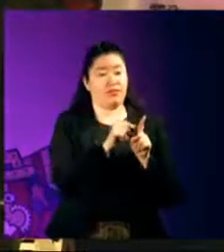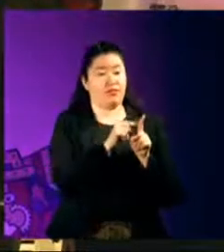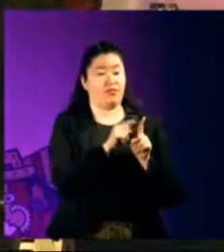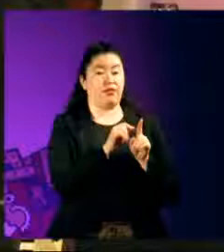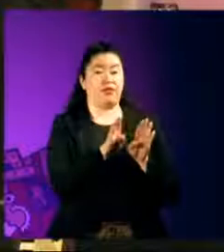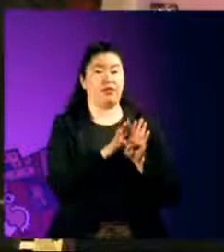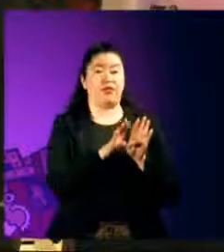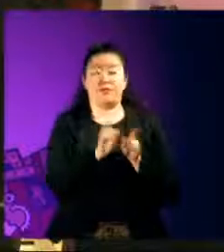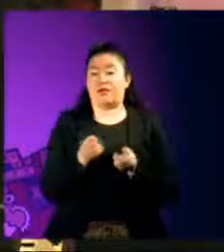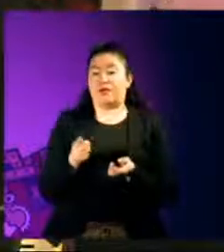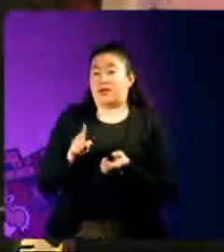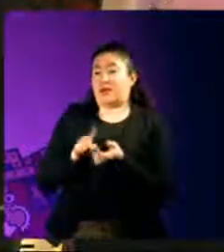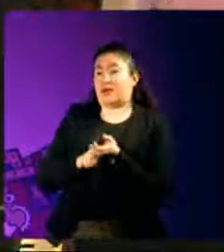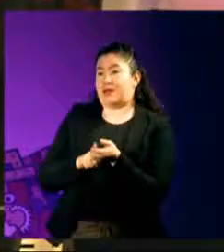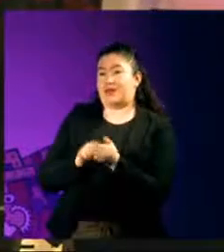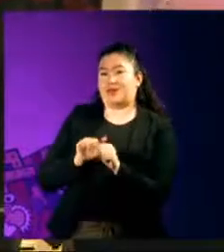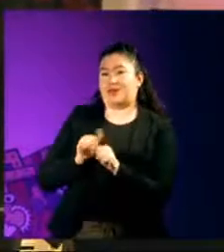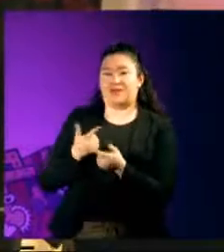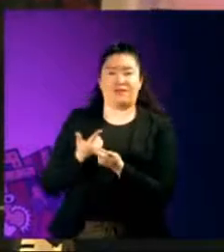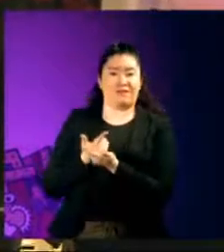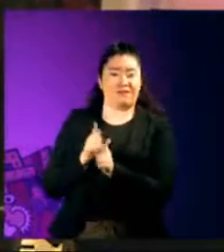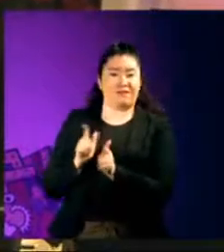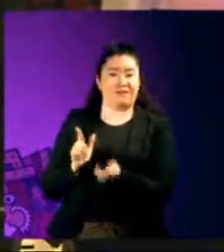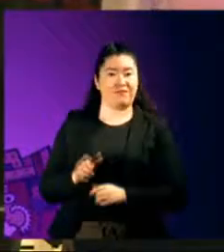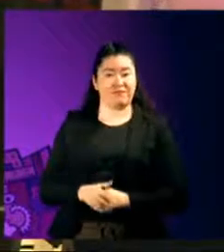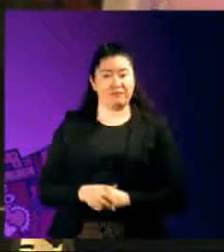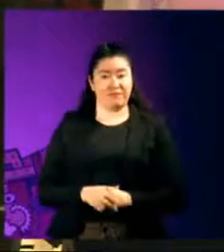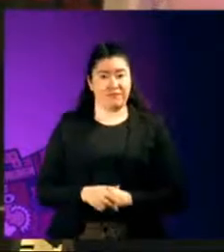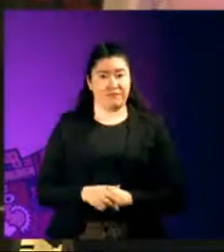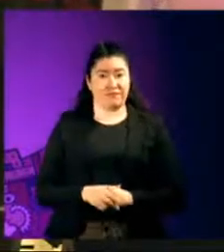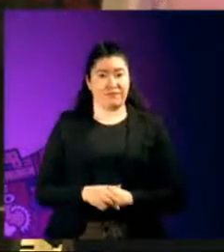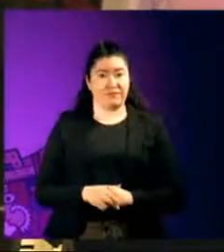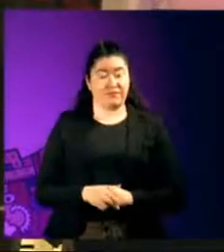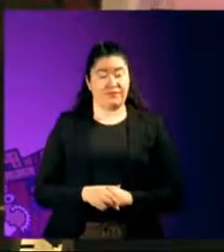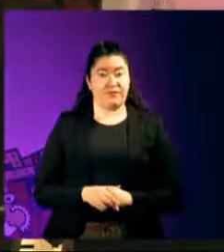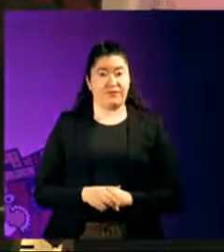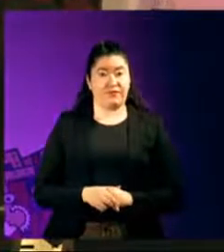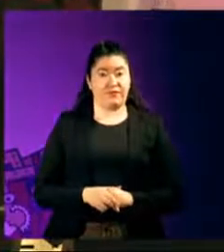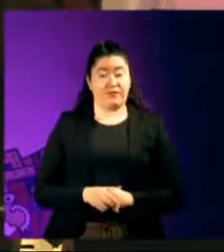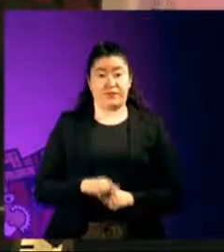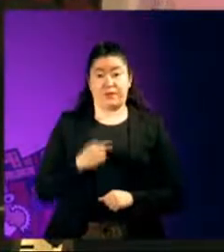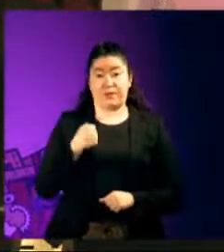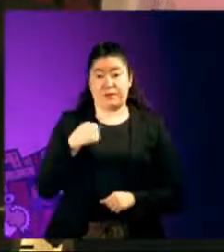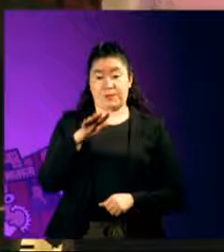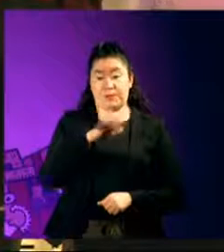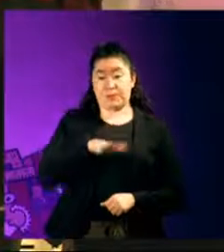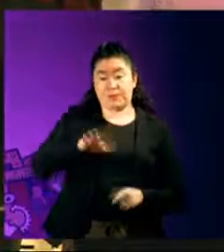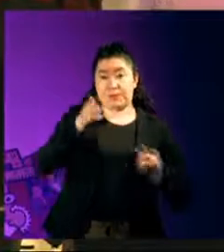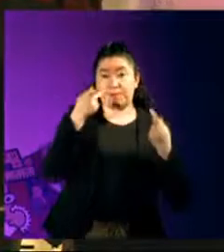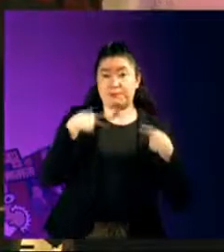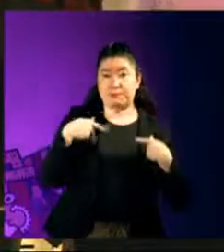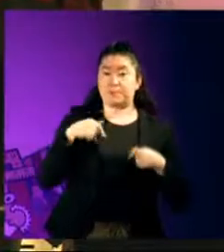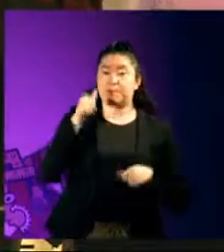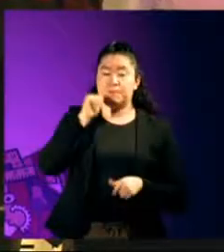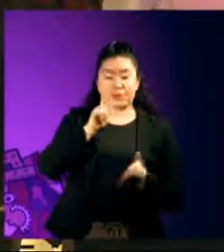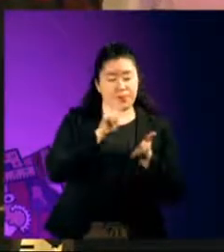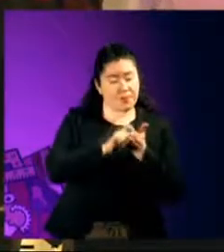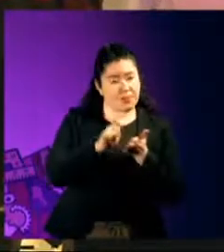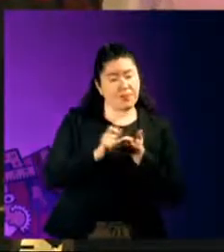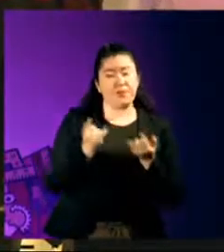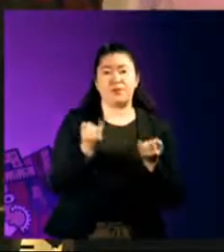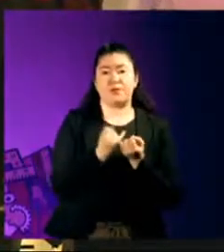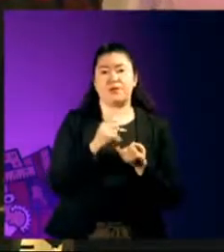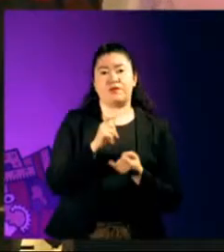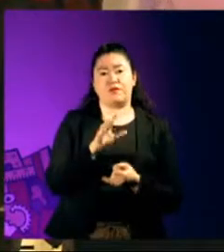estaban en nexos y en letras libres y entonces yo siempre escrito para los lectores igual que para contar yo igual que